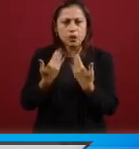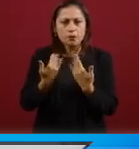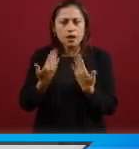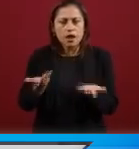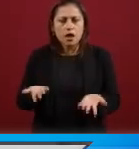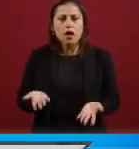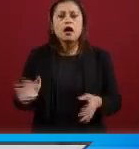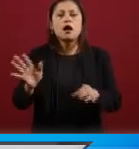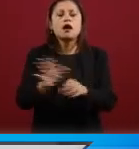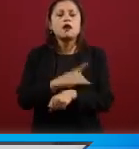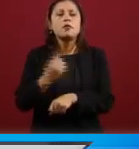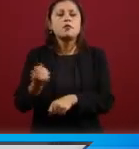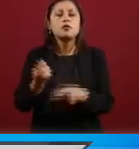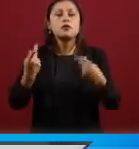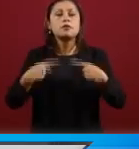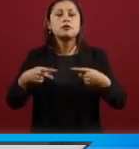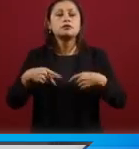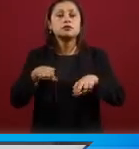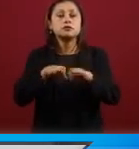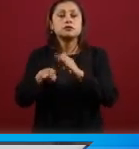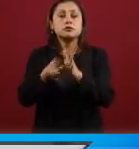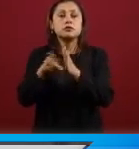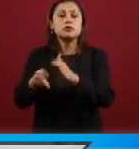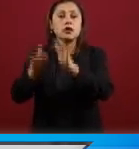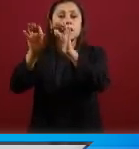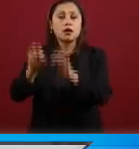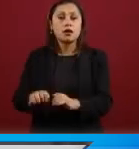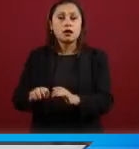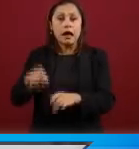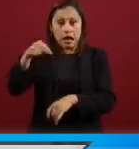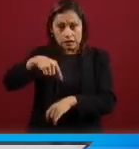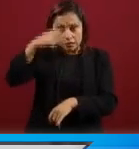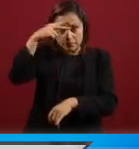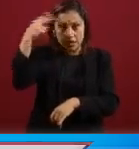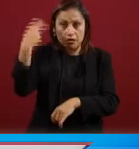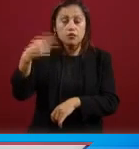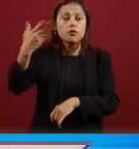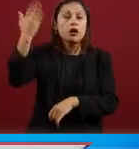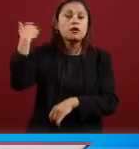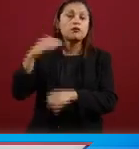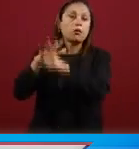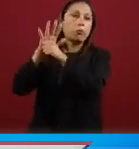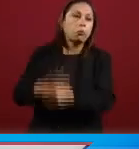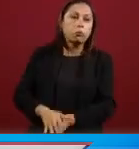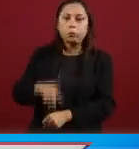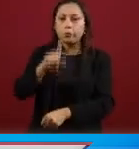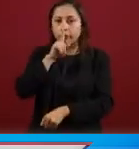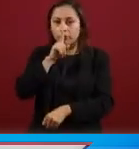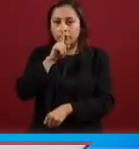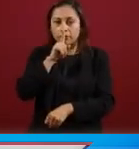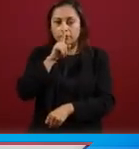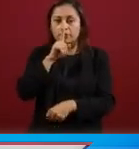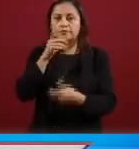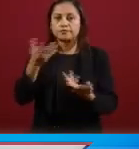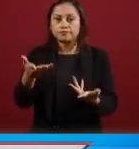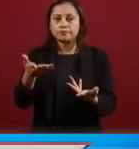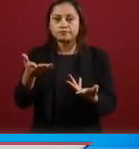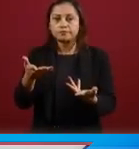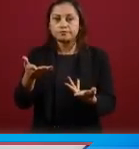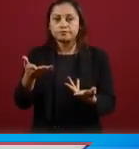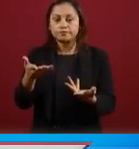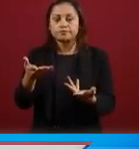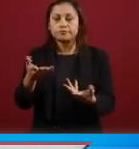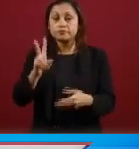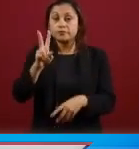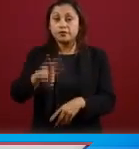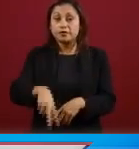presupuesto manipulando y orientando la información que se difundía. Ahora es distinto, hay redes sociales y ya no se compra ni se renta a la prensa tradicional.